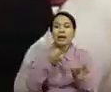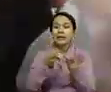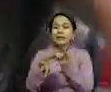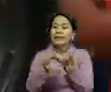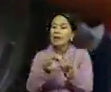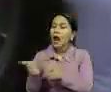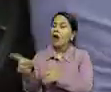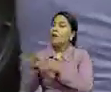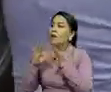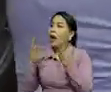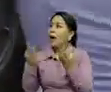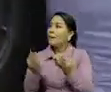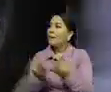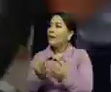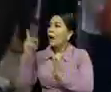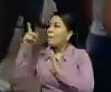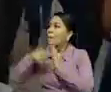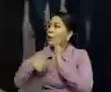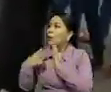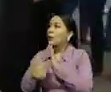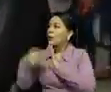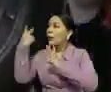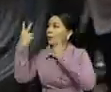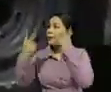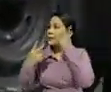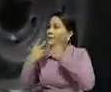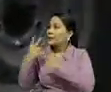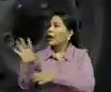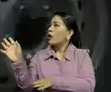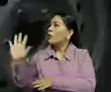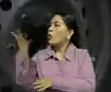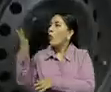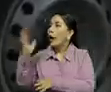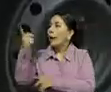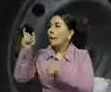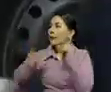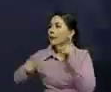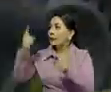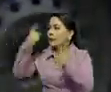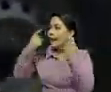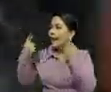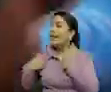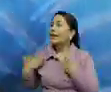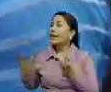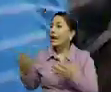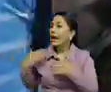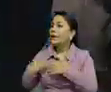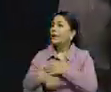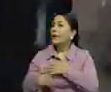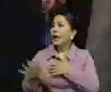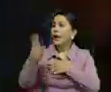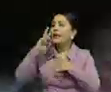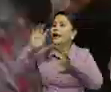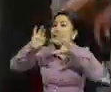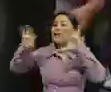los familiares de los detenidos que no llevaban heridos para que los dejen pasar.